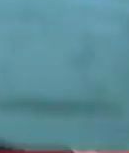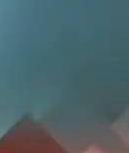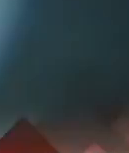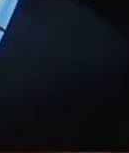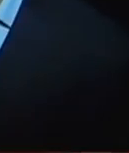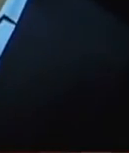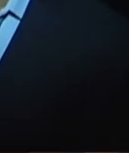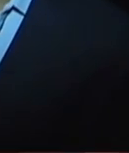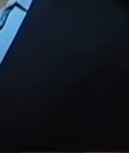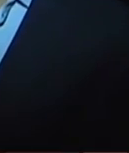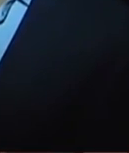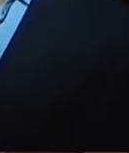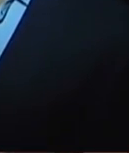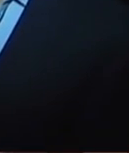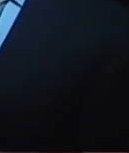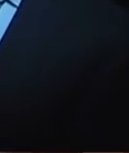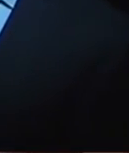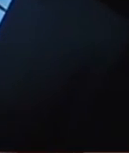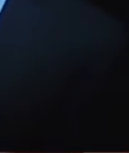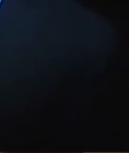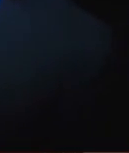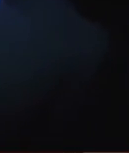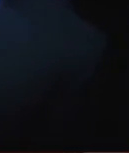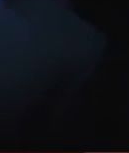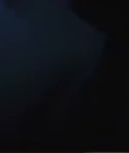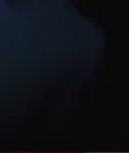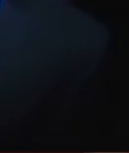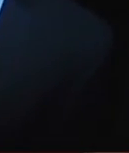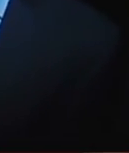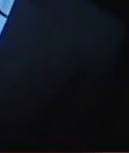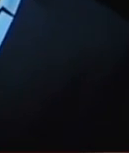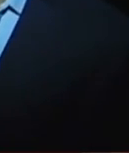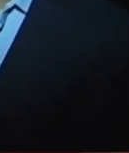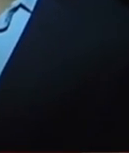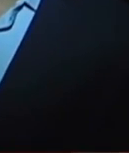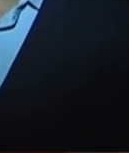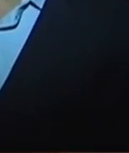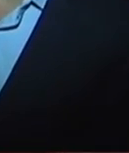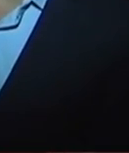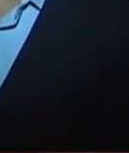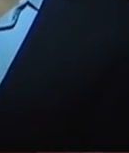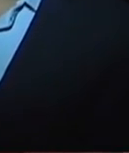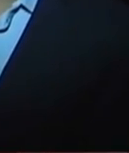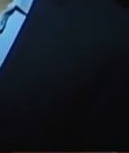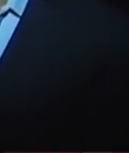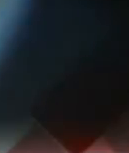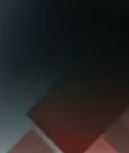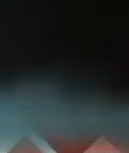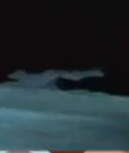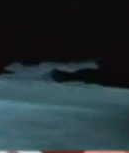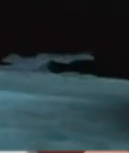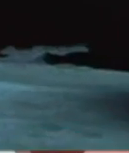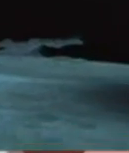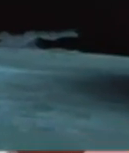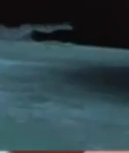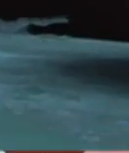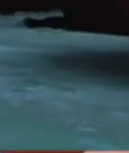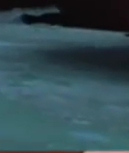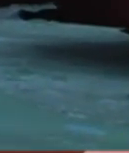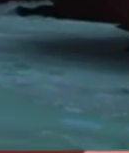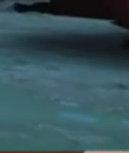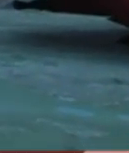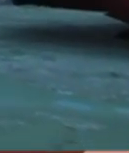este. Primero, te permite conocer la ciudad. Segundo, te permite conocer los retos de la ciudad. Sus